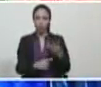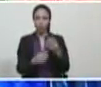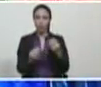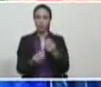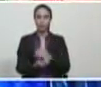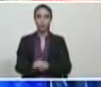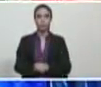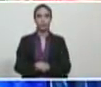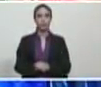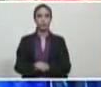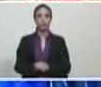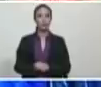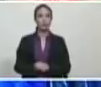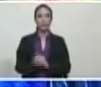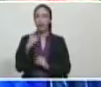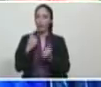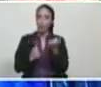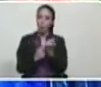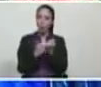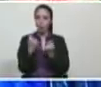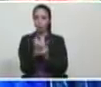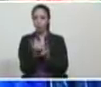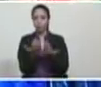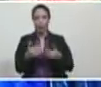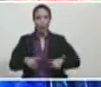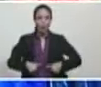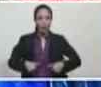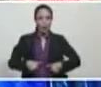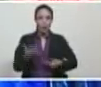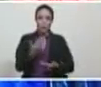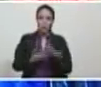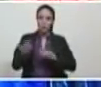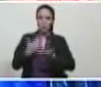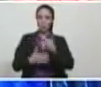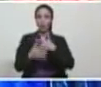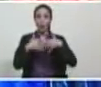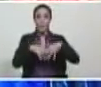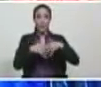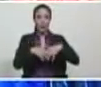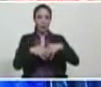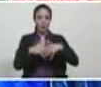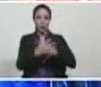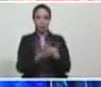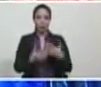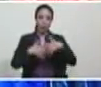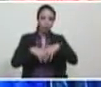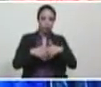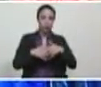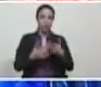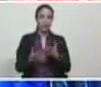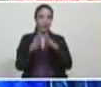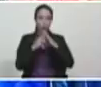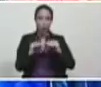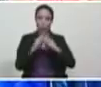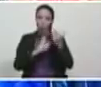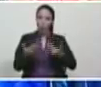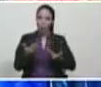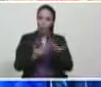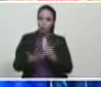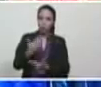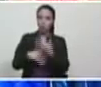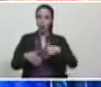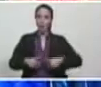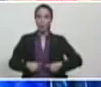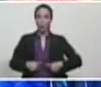Apoyar, bueno, con un gran esfuerzo, apoyar toda la industria ensambladora que existe en